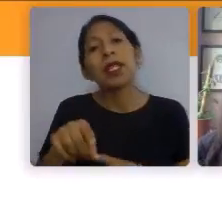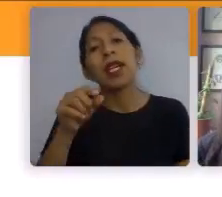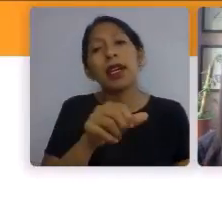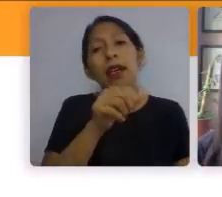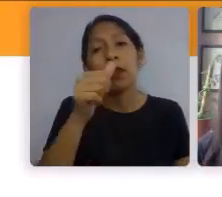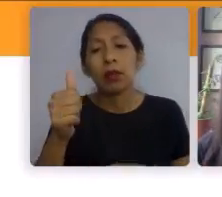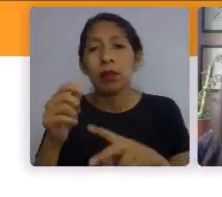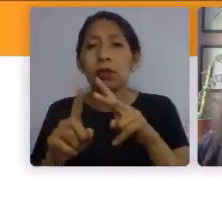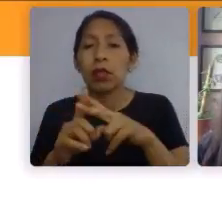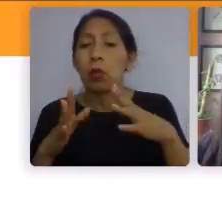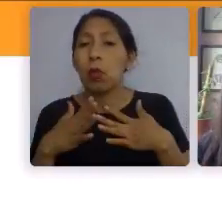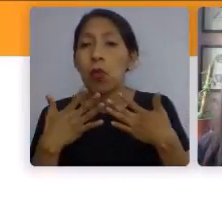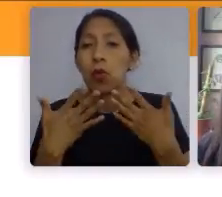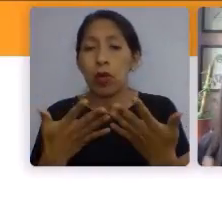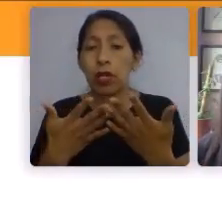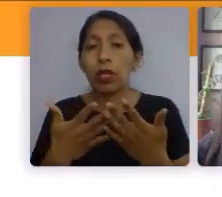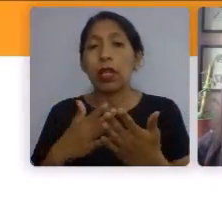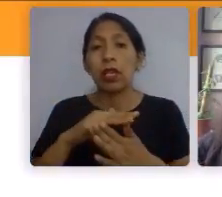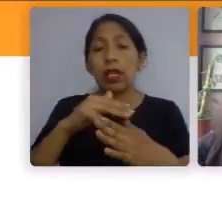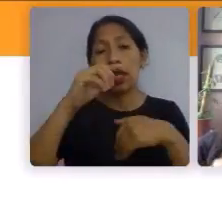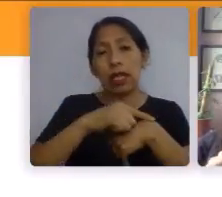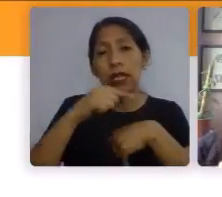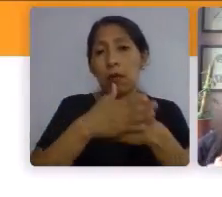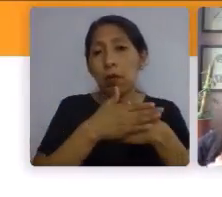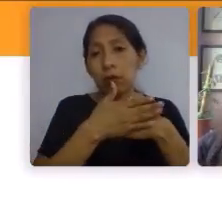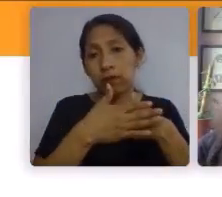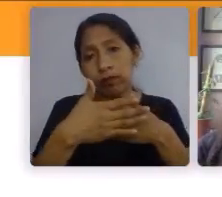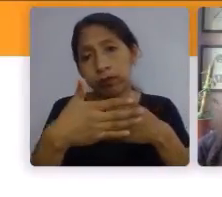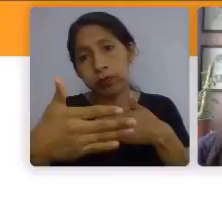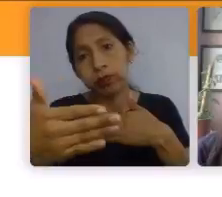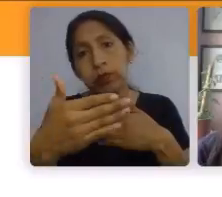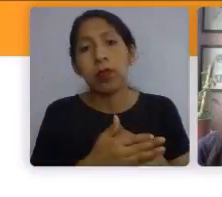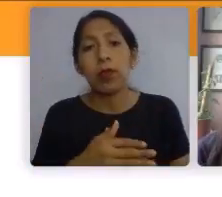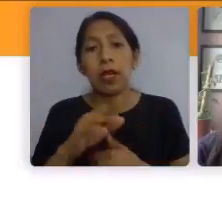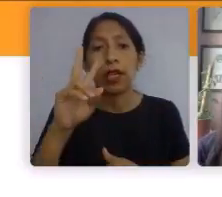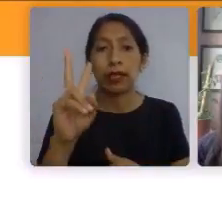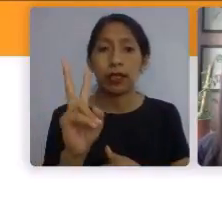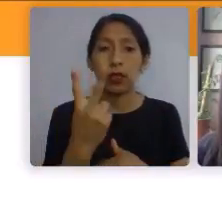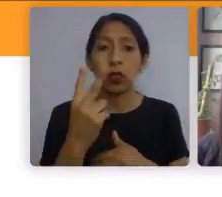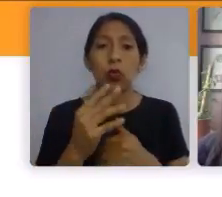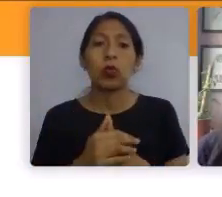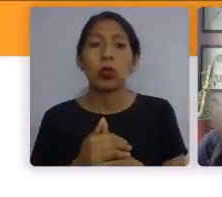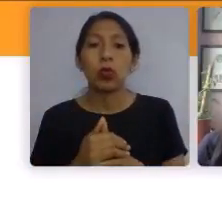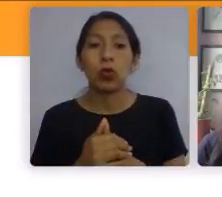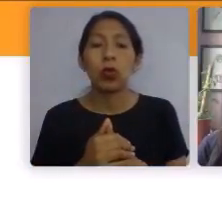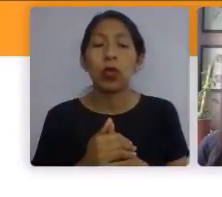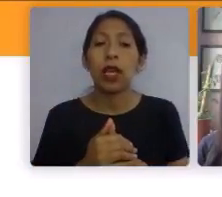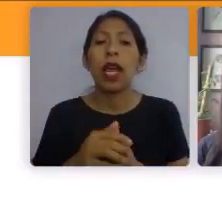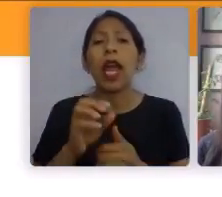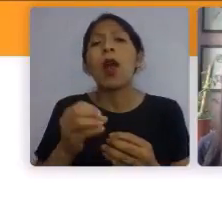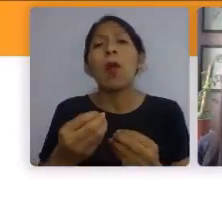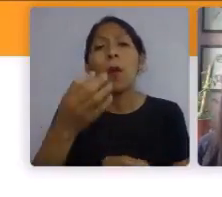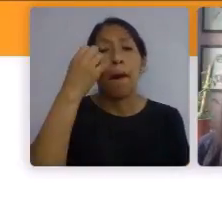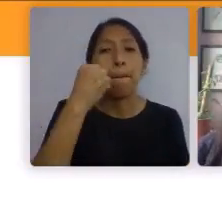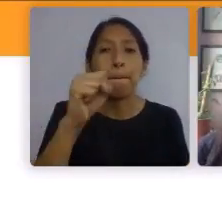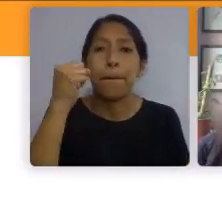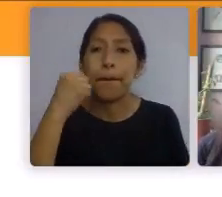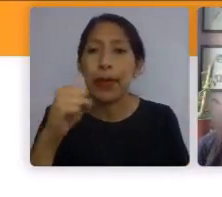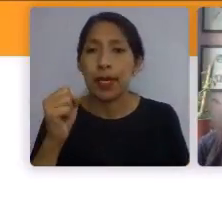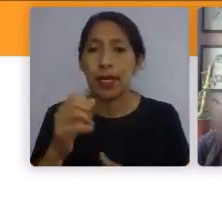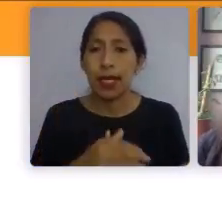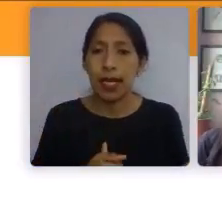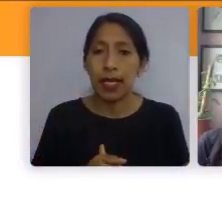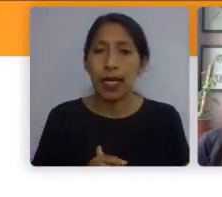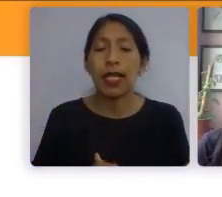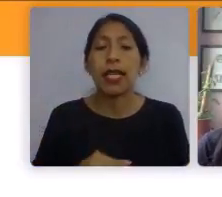ir ocurriendo en el transcurso del tiempo. Sí, en la segunda parte vamos a hablar un poco sobre esas perspectivas de viaje. Luego conversaremos